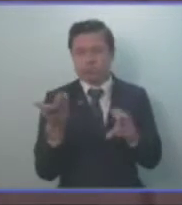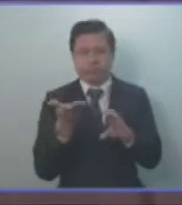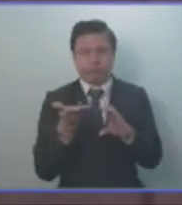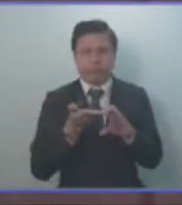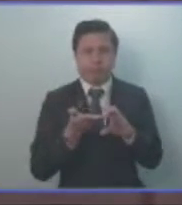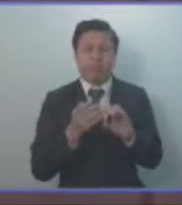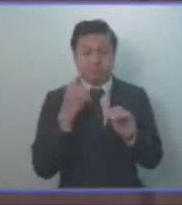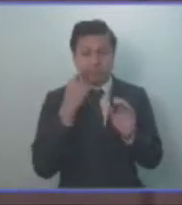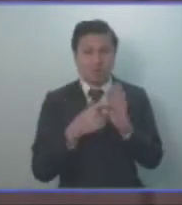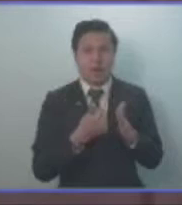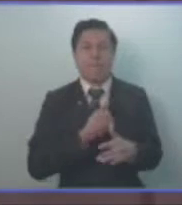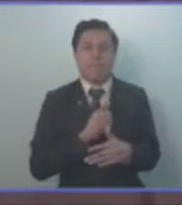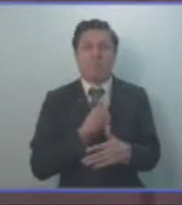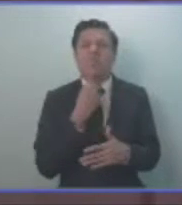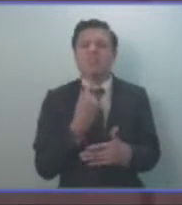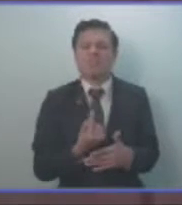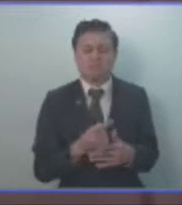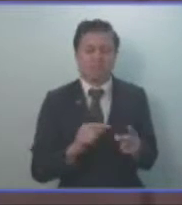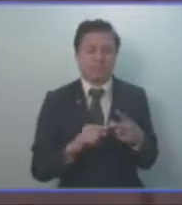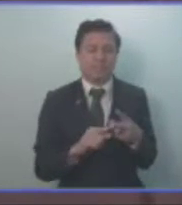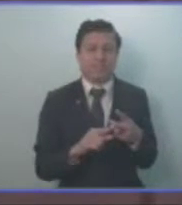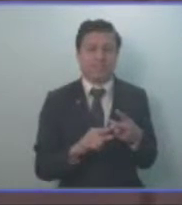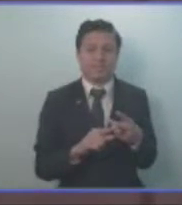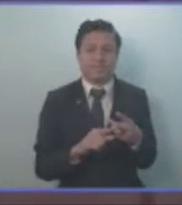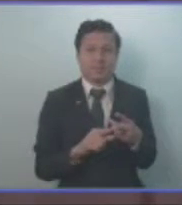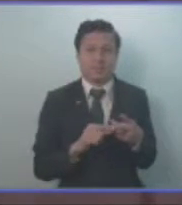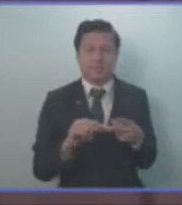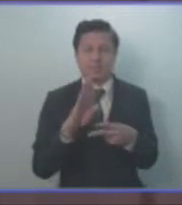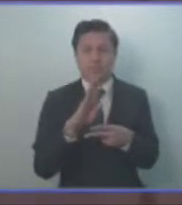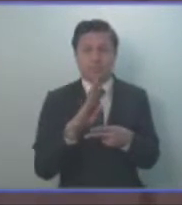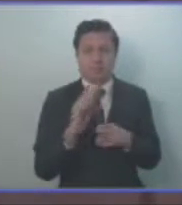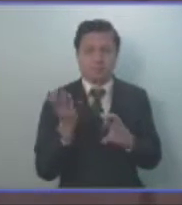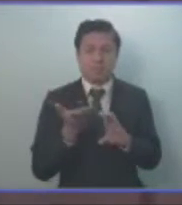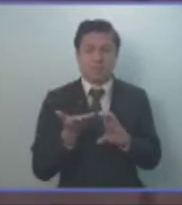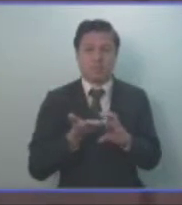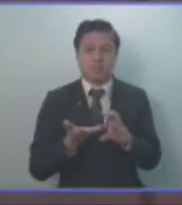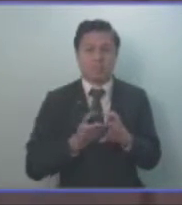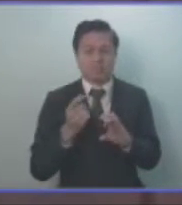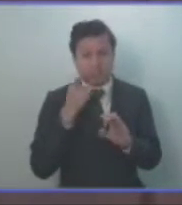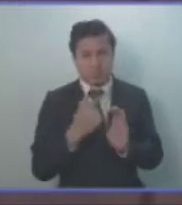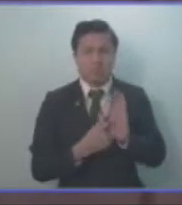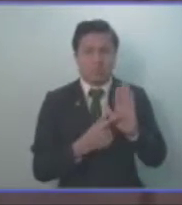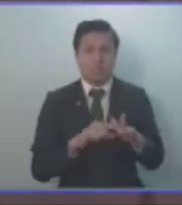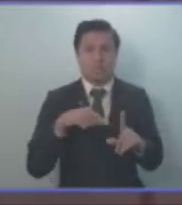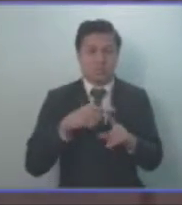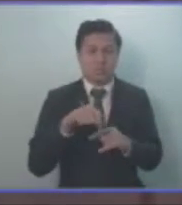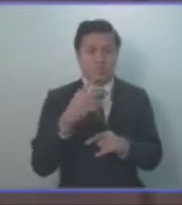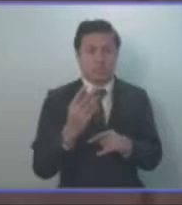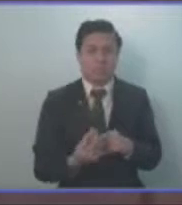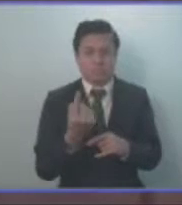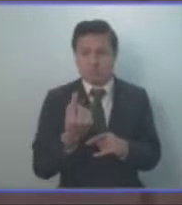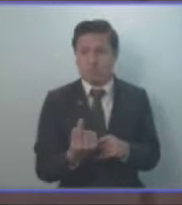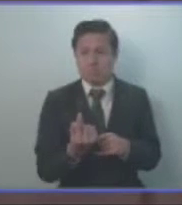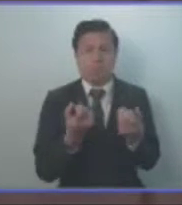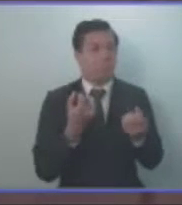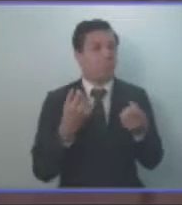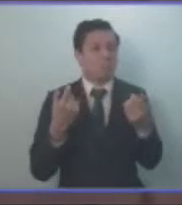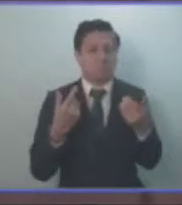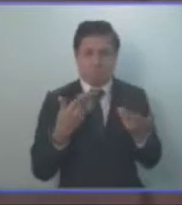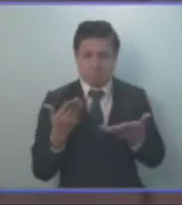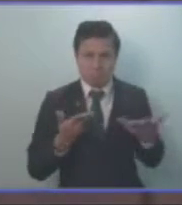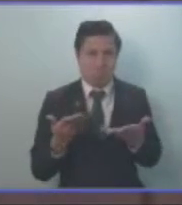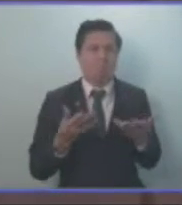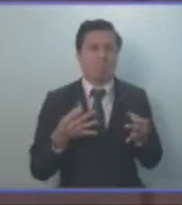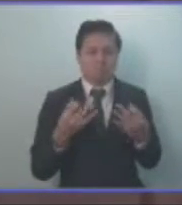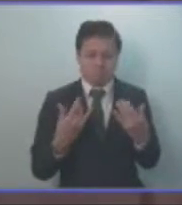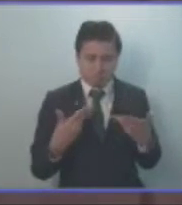que compruebe la propiedad del mismo. Y literal B, documentos que comprueben que a la fecha el solicitante se encuentra prestando